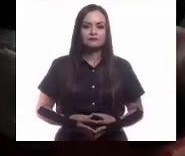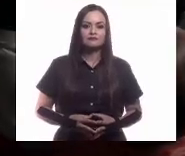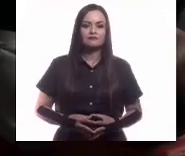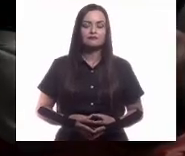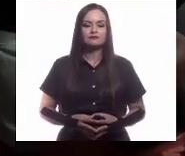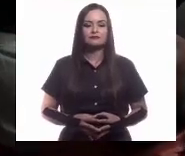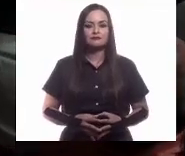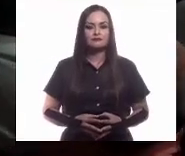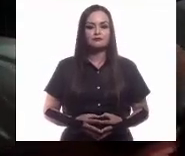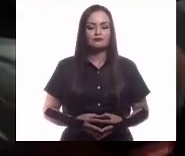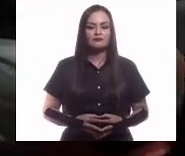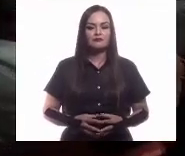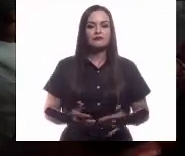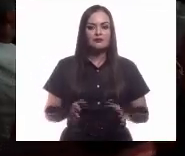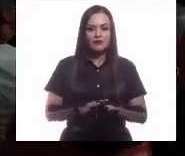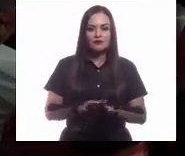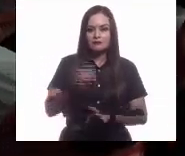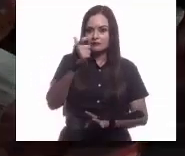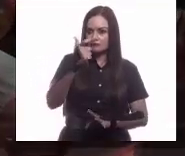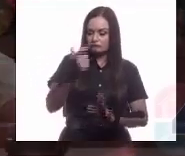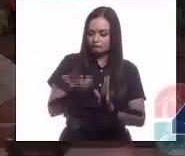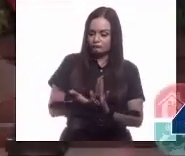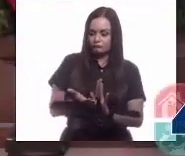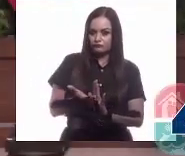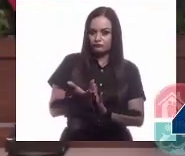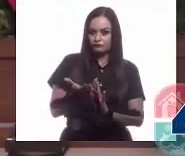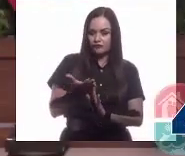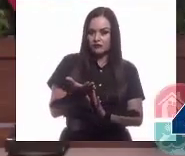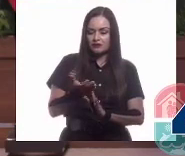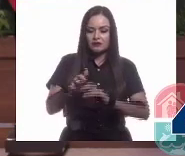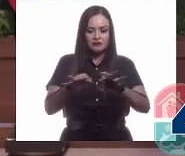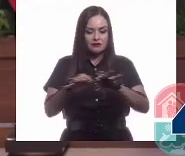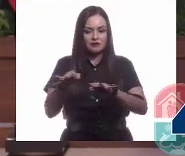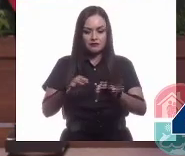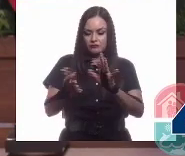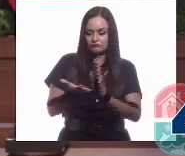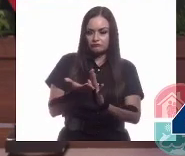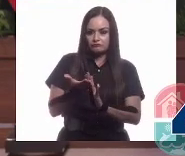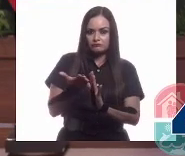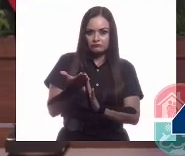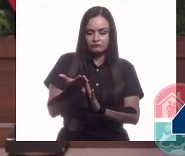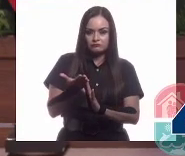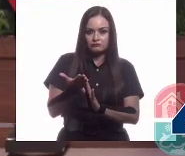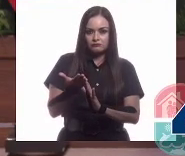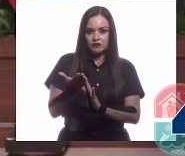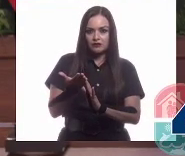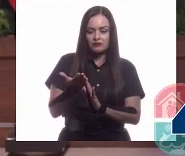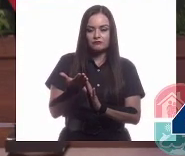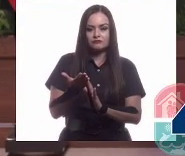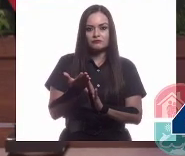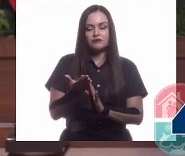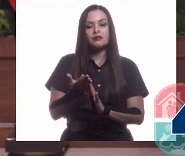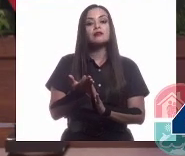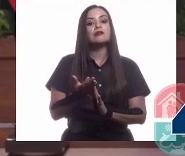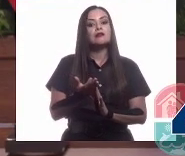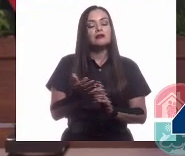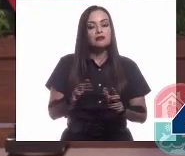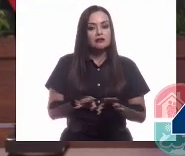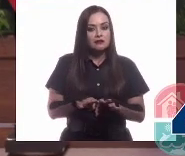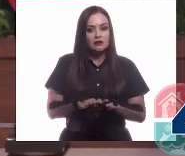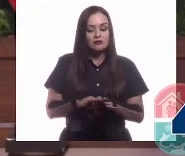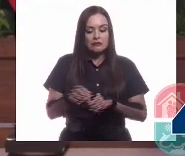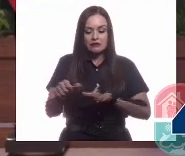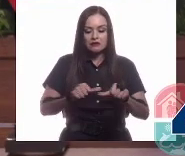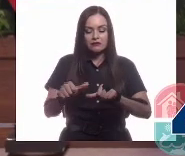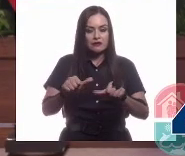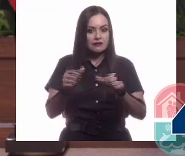La combinación de crecimiento económico, generación de empleo y una política social para el desarrollo de capacidades